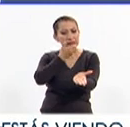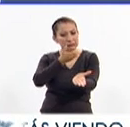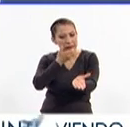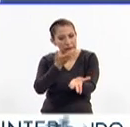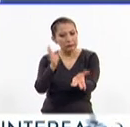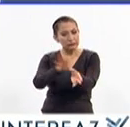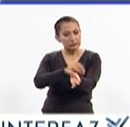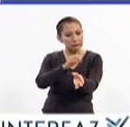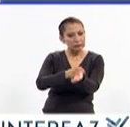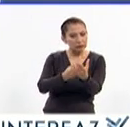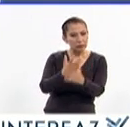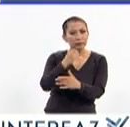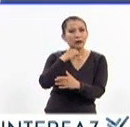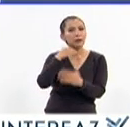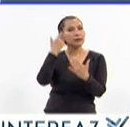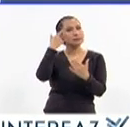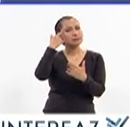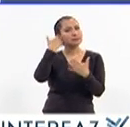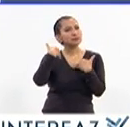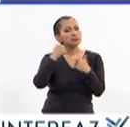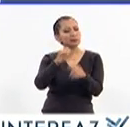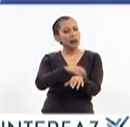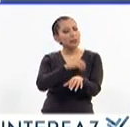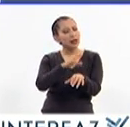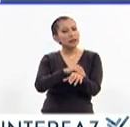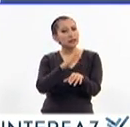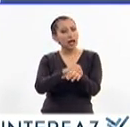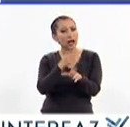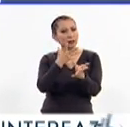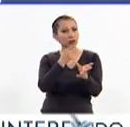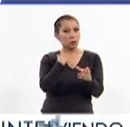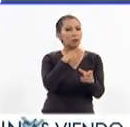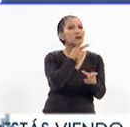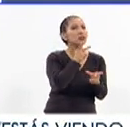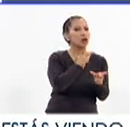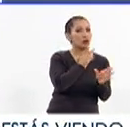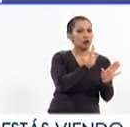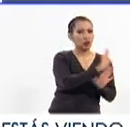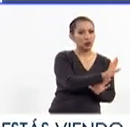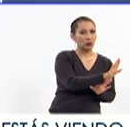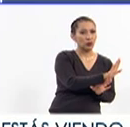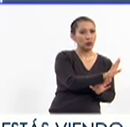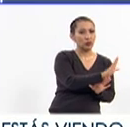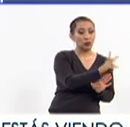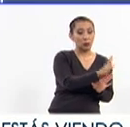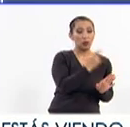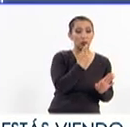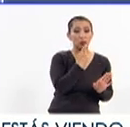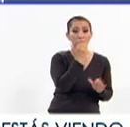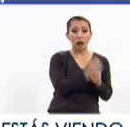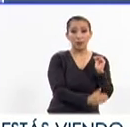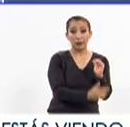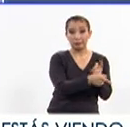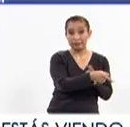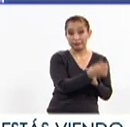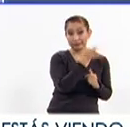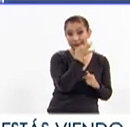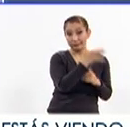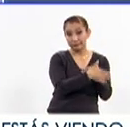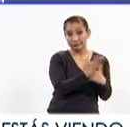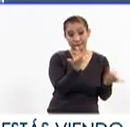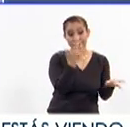de las energías renovables, también entender que las energías no renovables, su propio nombre lo dice, es finito, lo cual